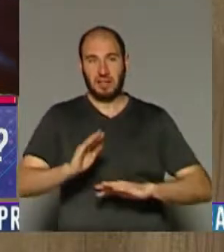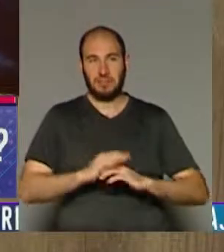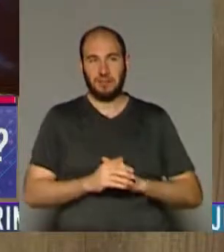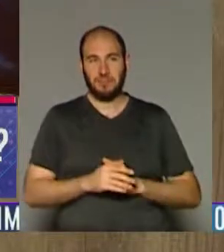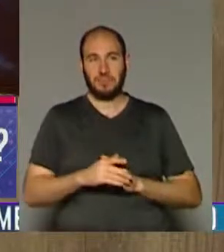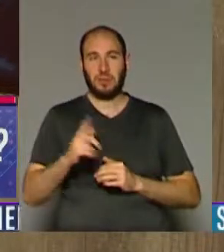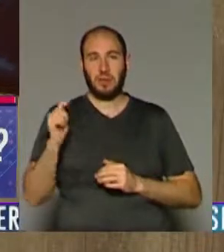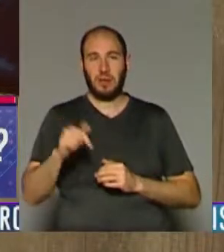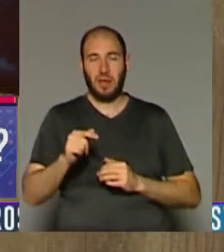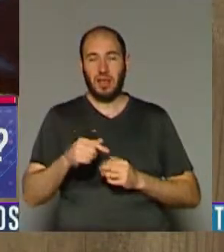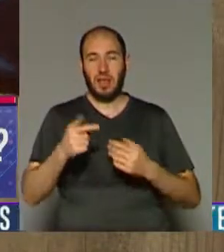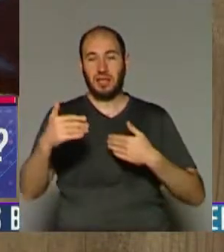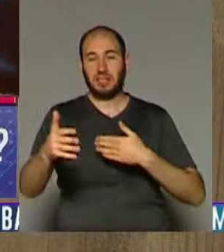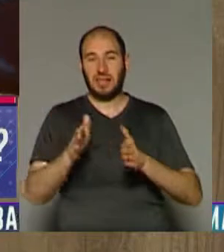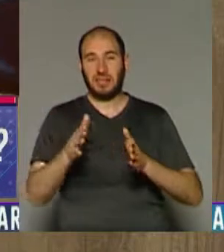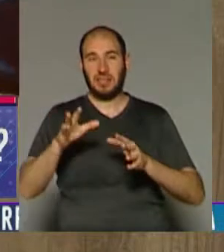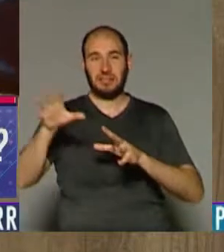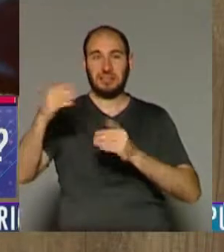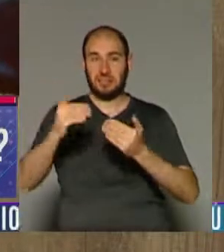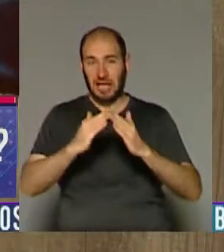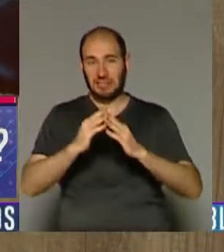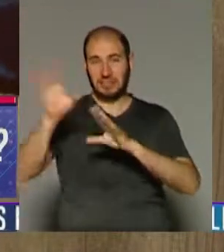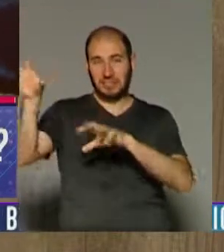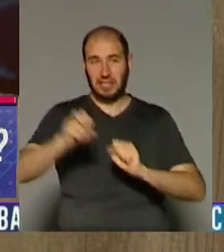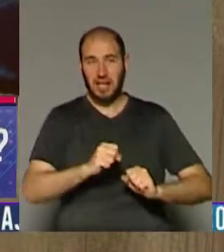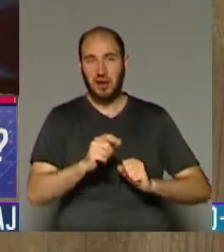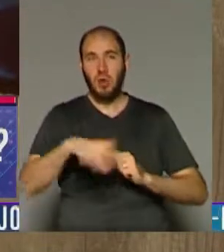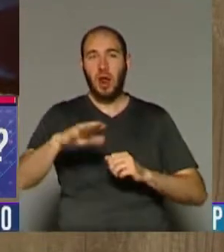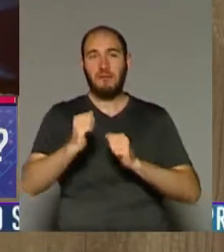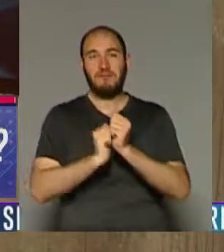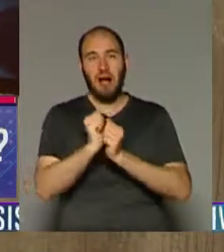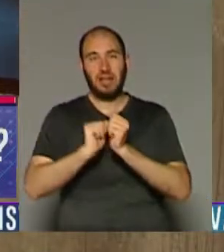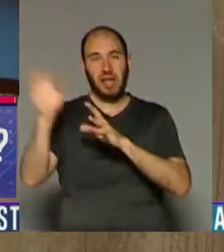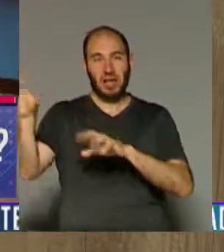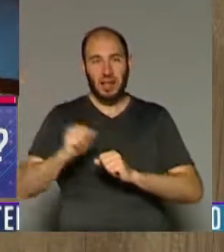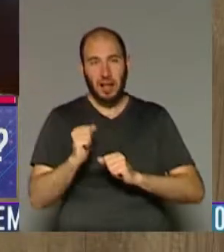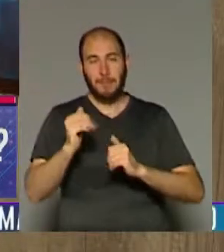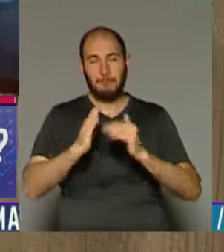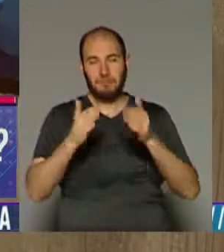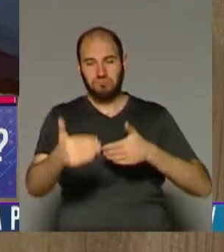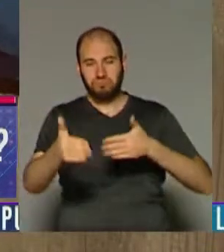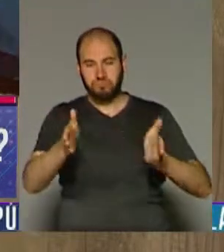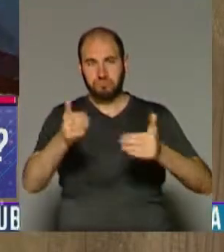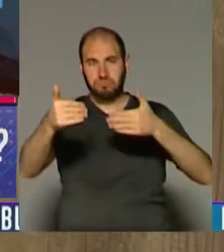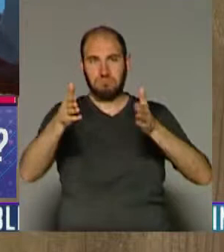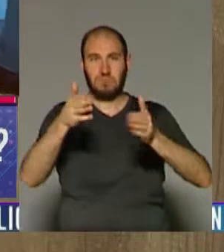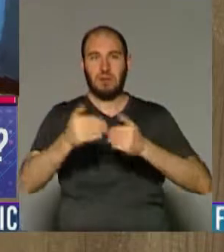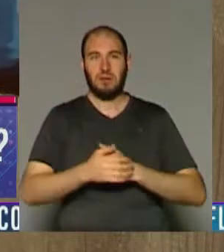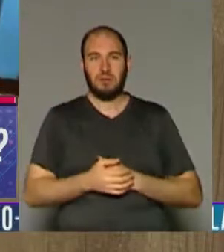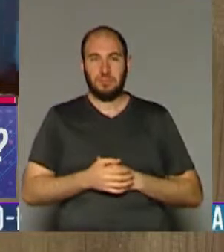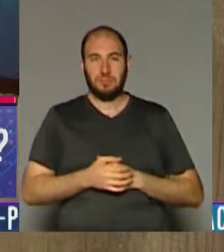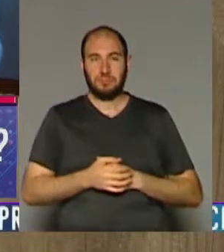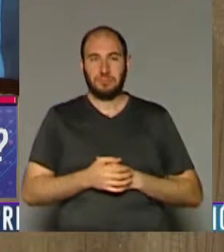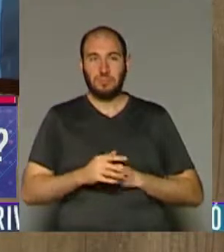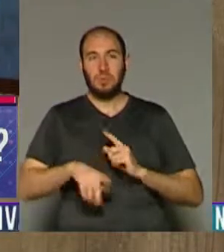ya empieza a traer la casa de sus sueños desde una fábrica y van armando los paneles uno con